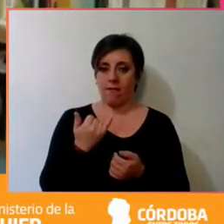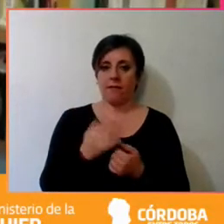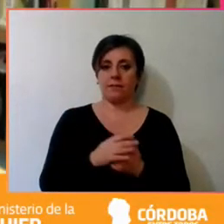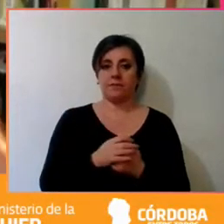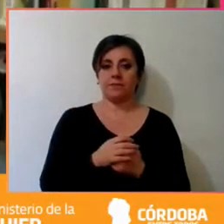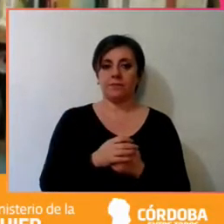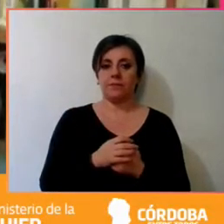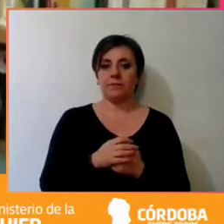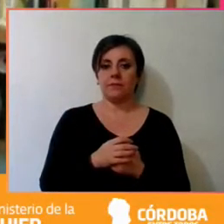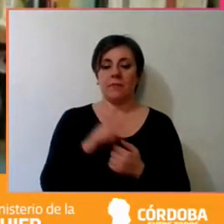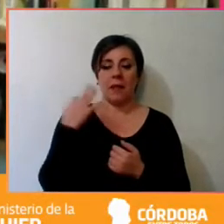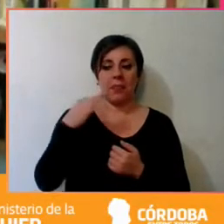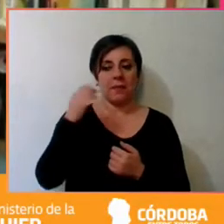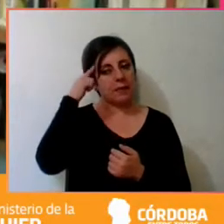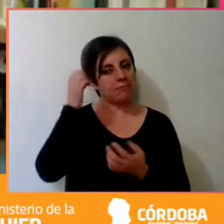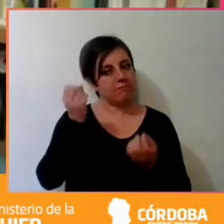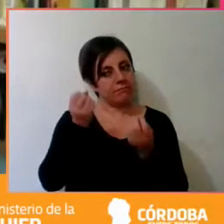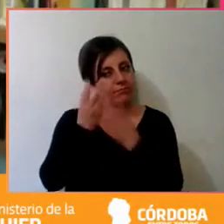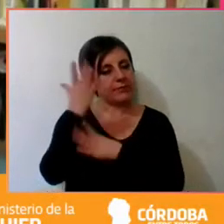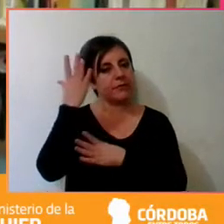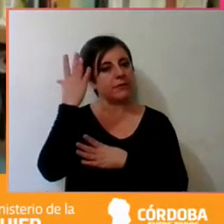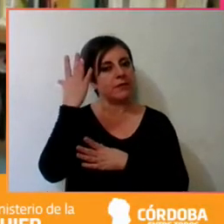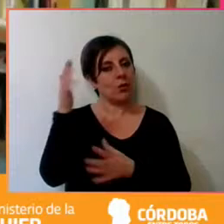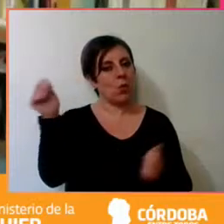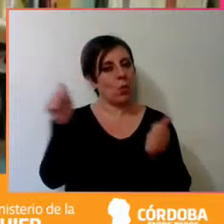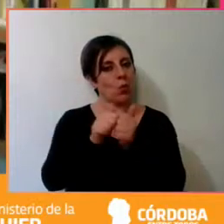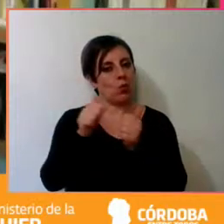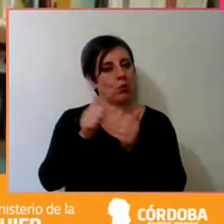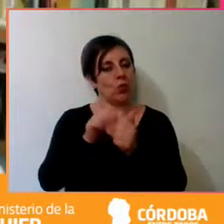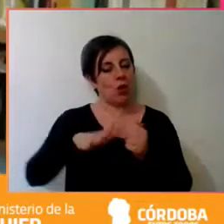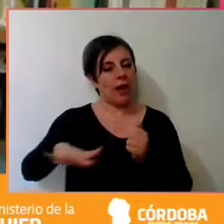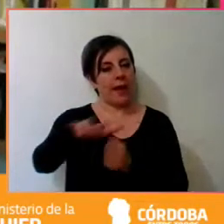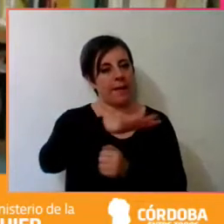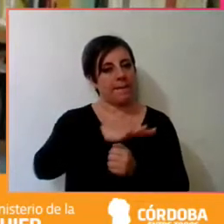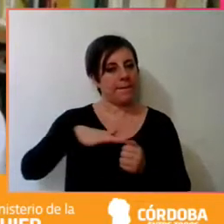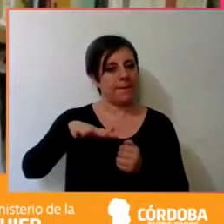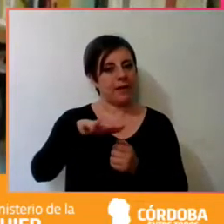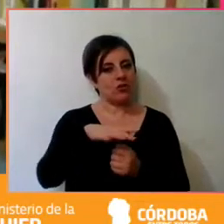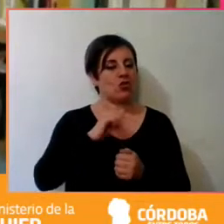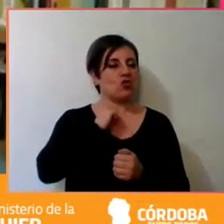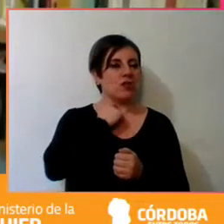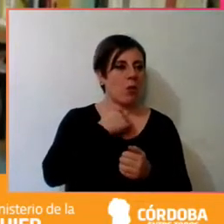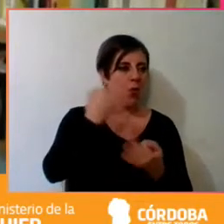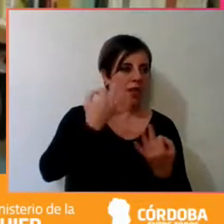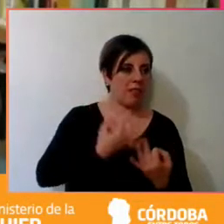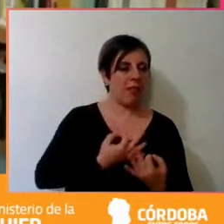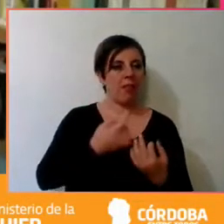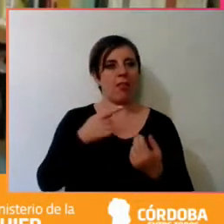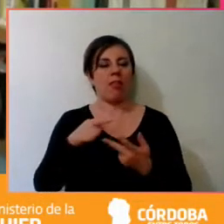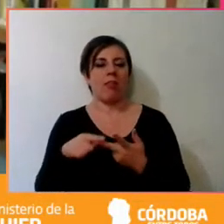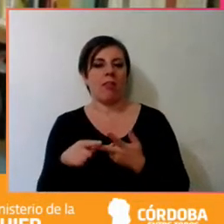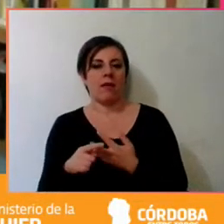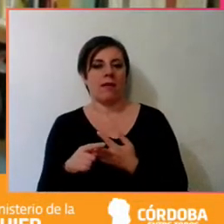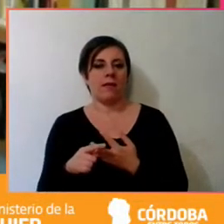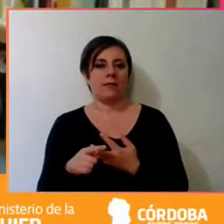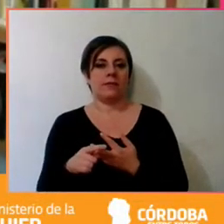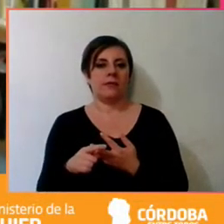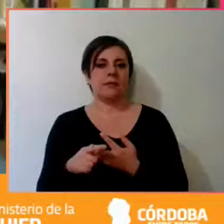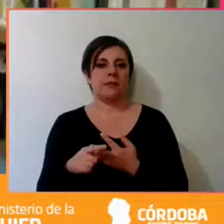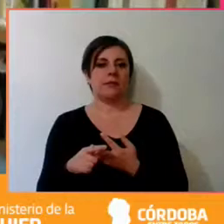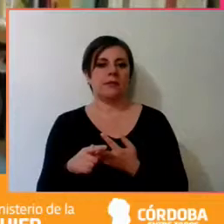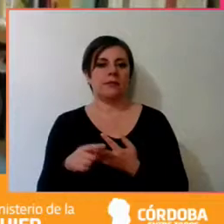que crear, junto con estos espacios de seguridad de los que habla,